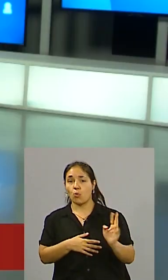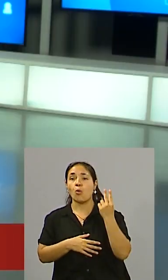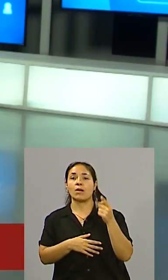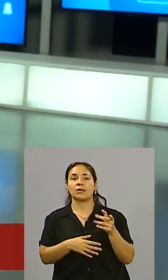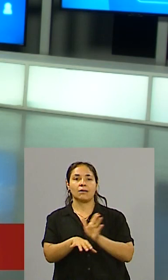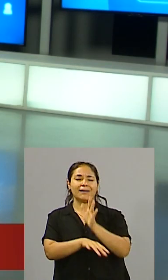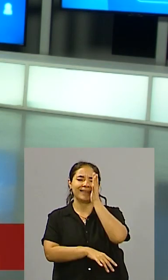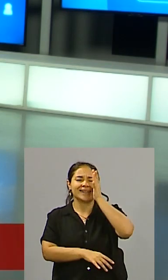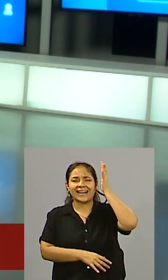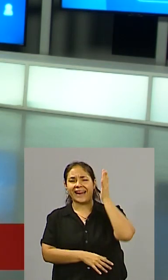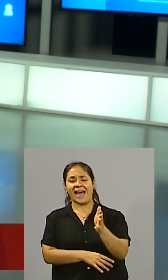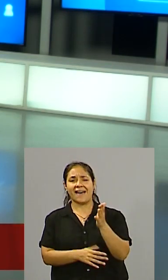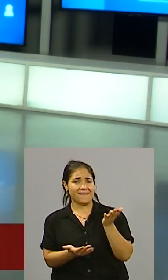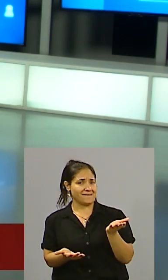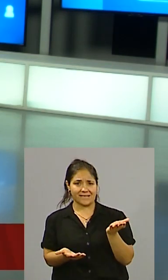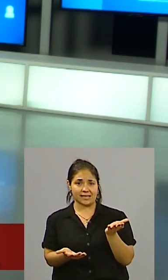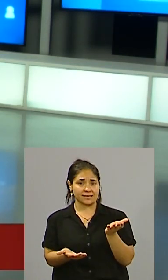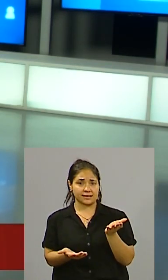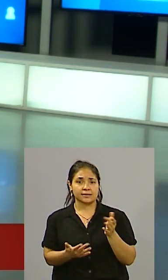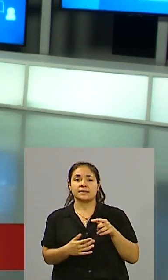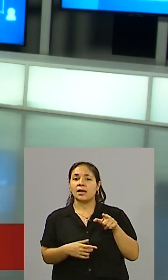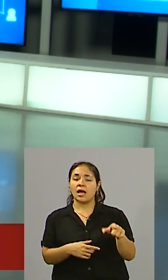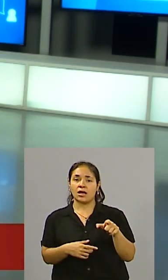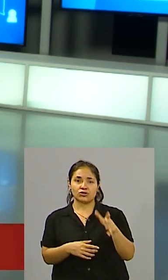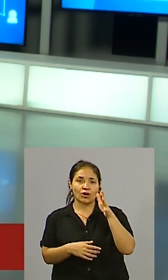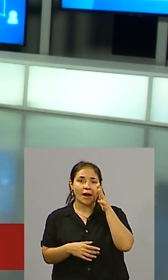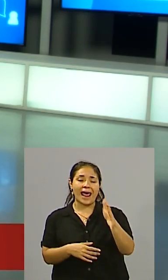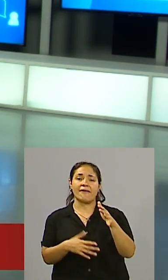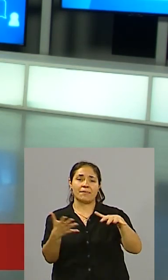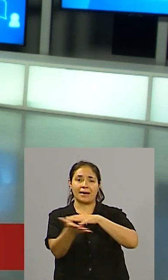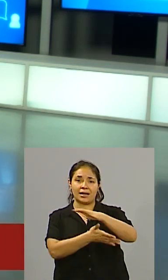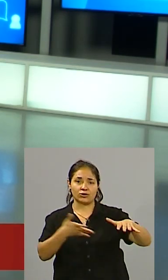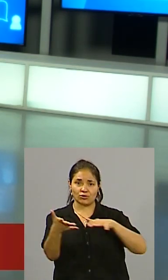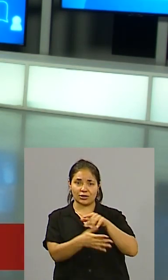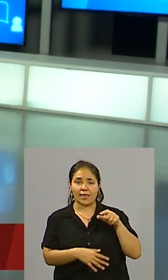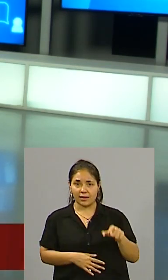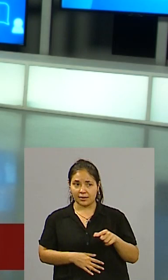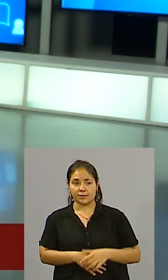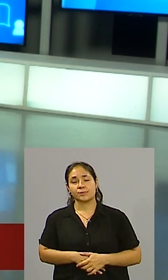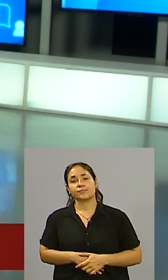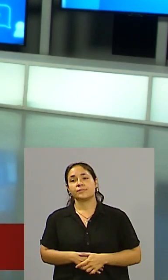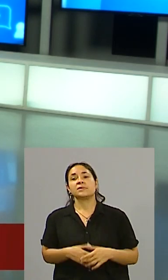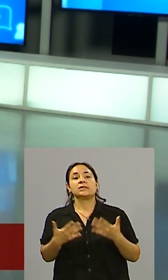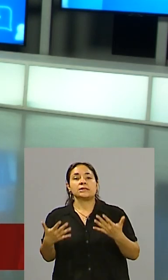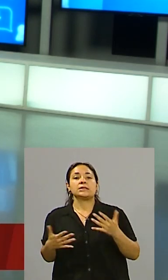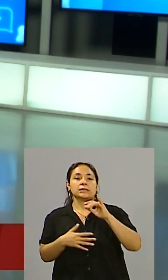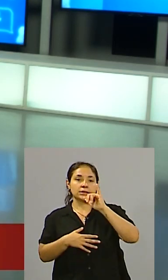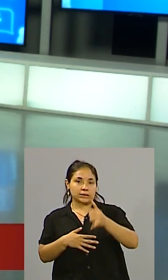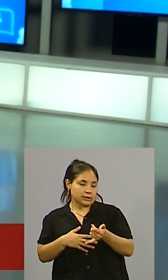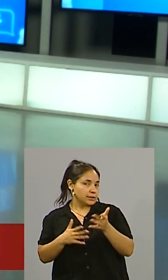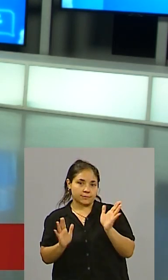es gravísima, terrible. ¿No? Sí, sí, sí, y es un costo, es grave para la ciudadanía. Pero bueno, es cierto que como